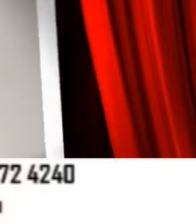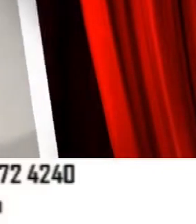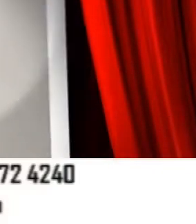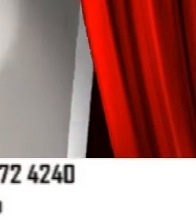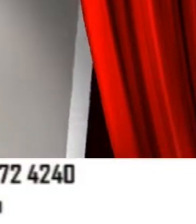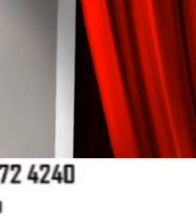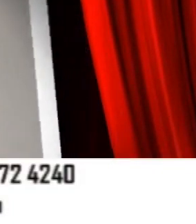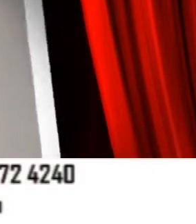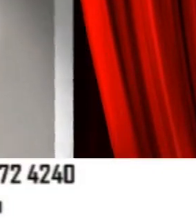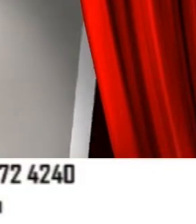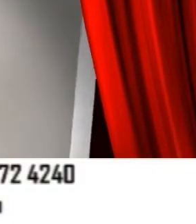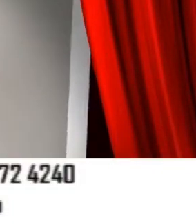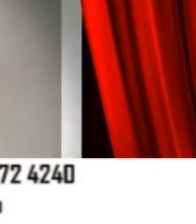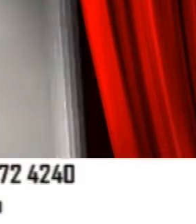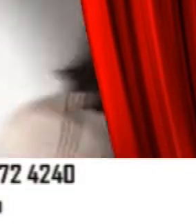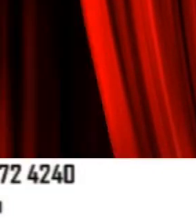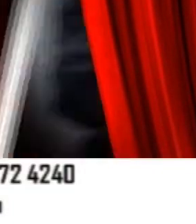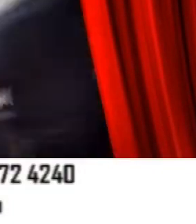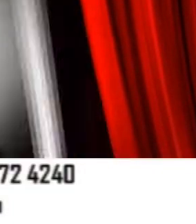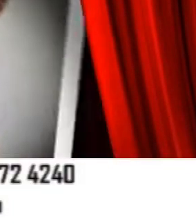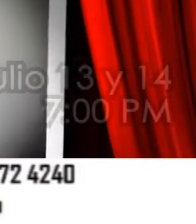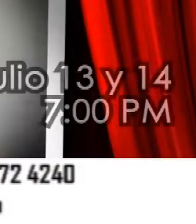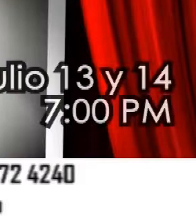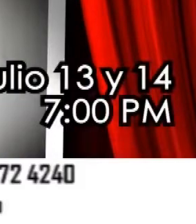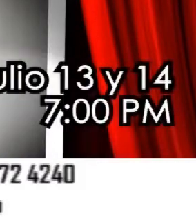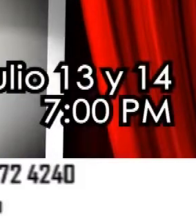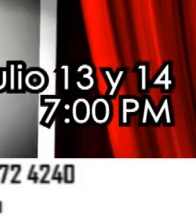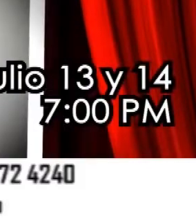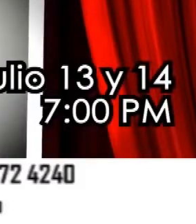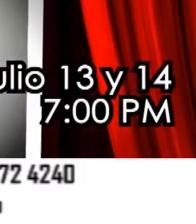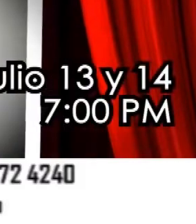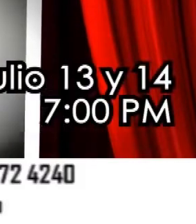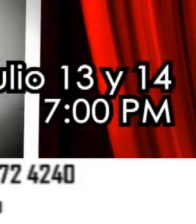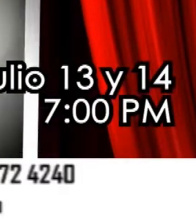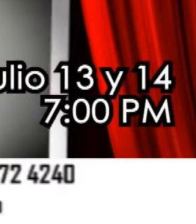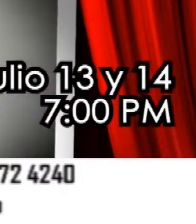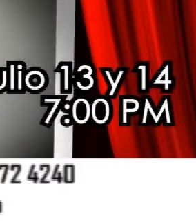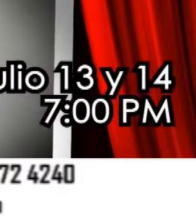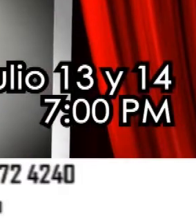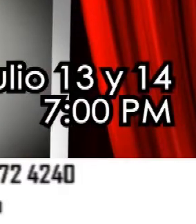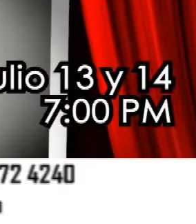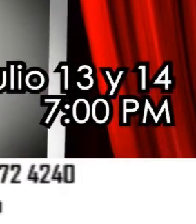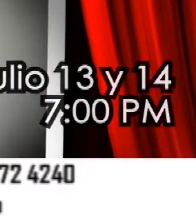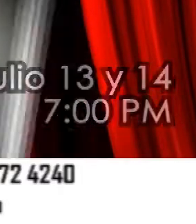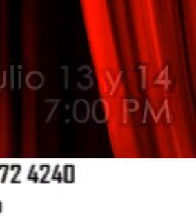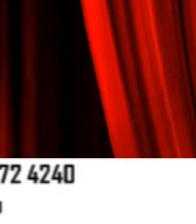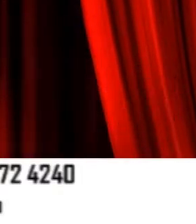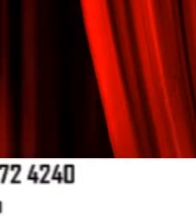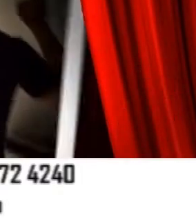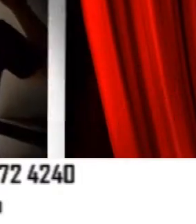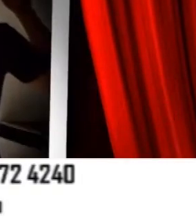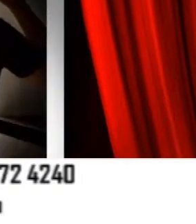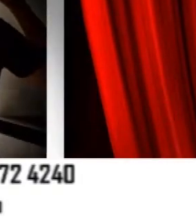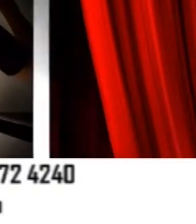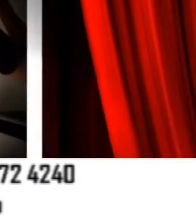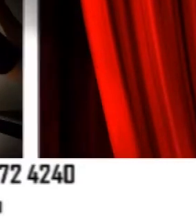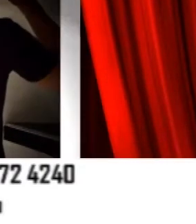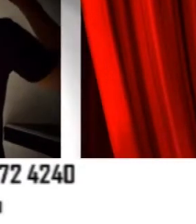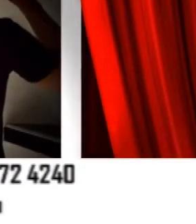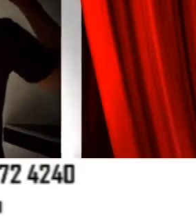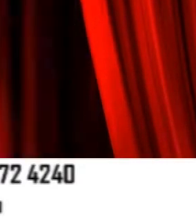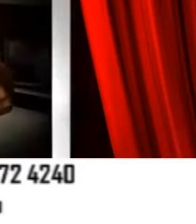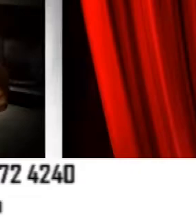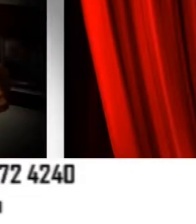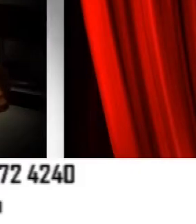Las Tablas. Este 13 y 14 de julio, disfruta de la obra Fobia, del grupo de teatro Desesperarte. Desde las 7 de la noche,